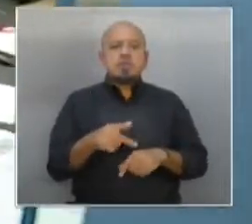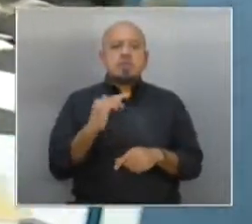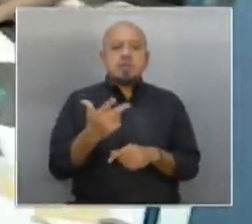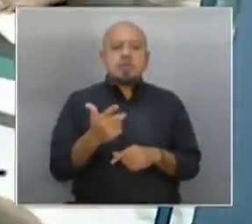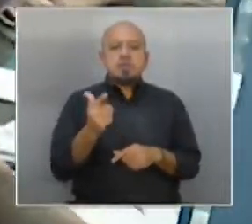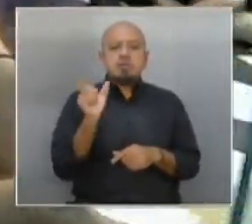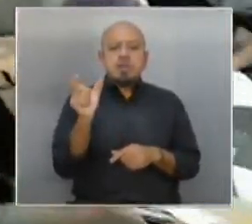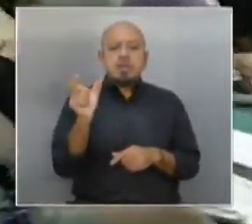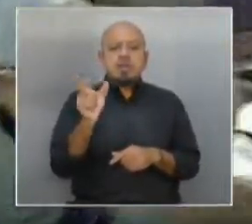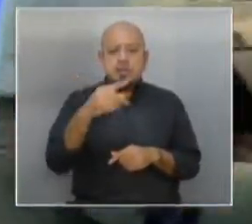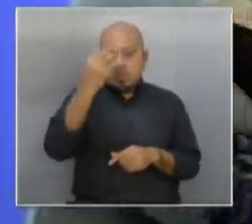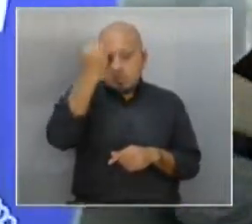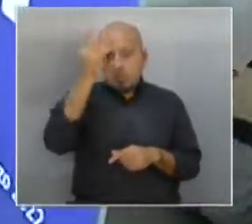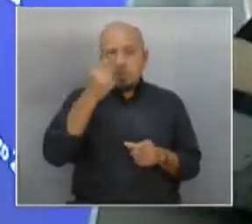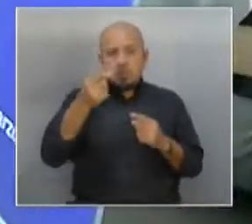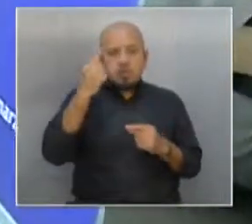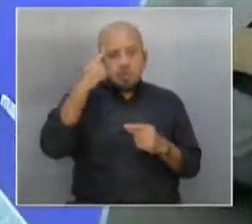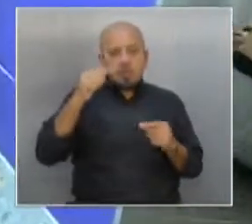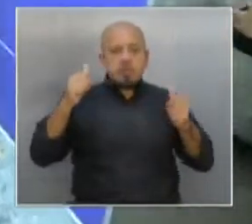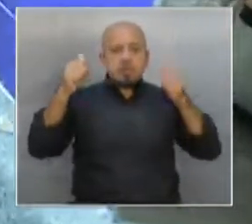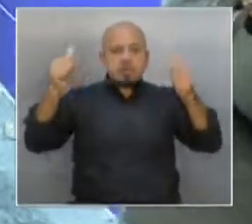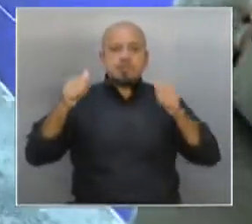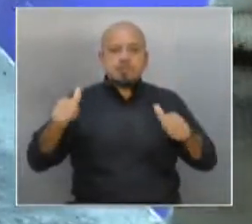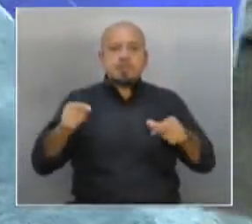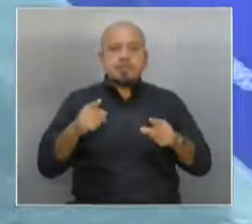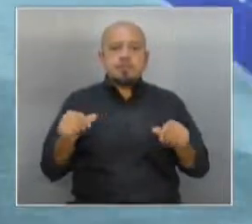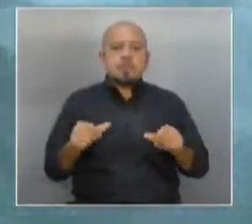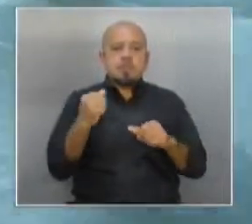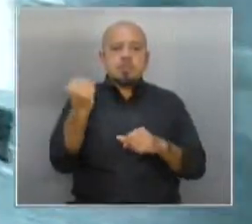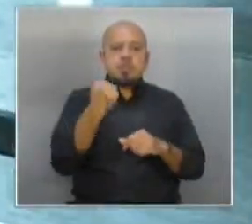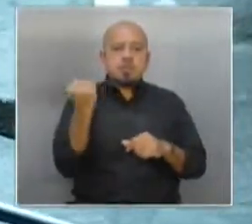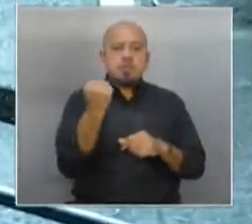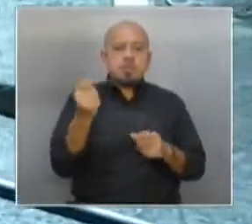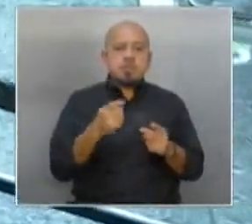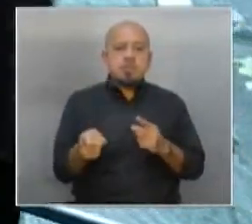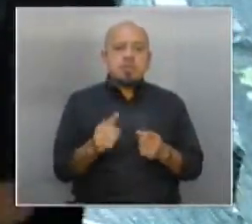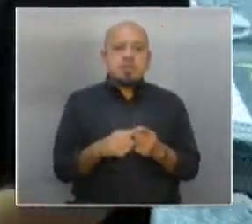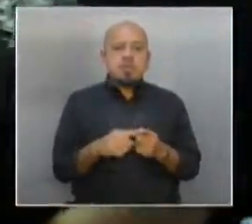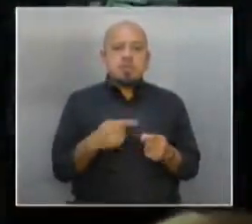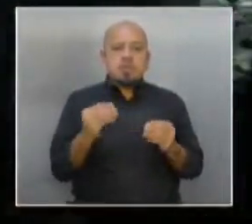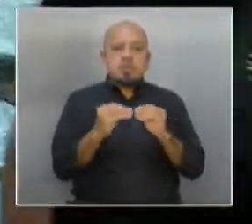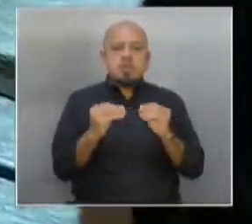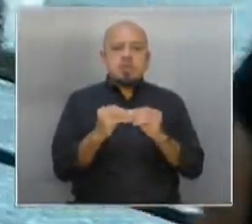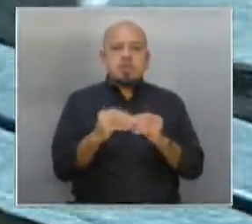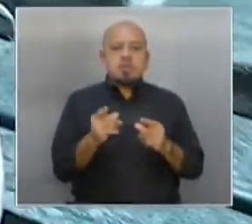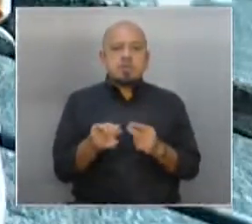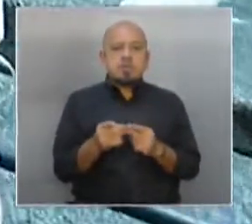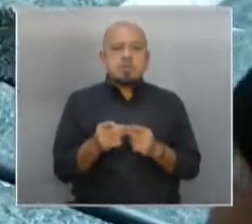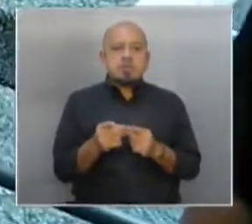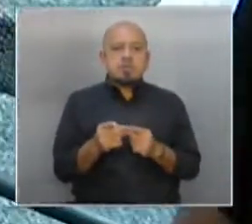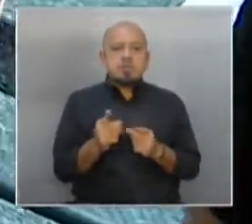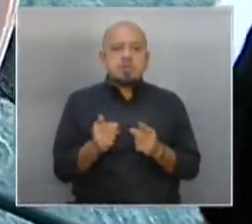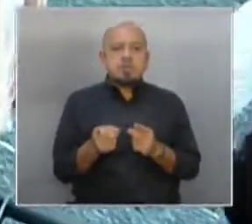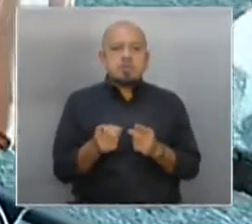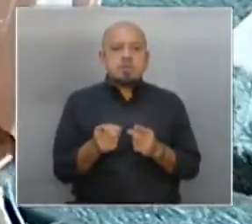o tres conceptos que en el pienso de los carteles hayan sido como relevantes, quizás para inspirar a otras compañeras a que vengan a participar porque tienen ese mismo grito,